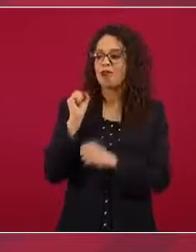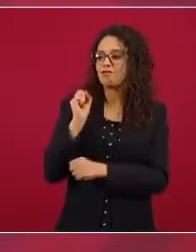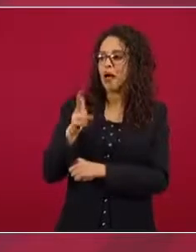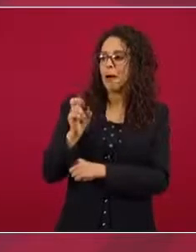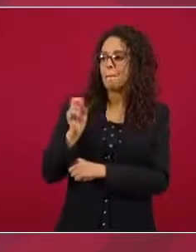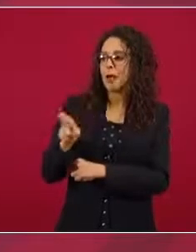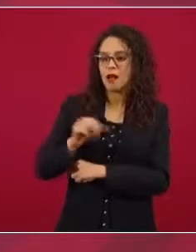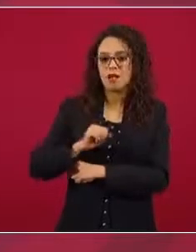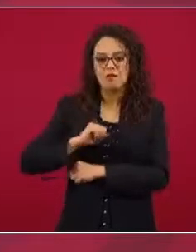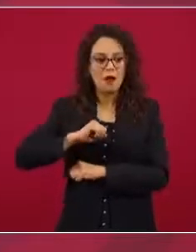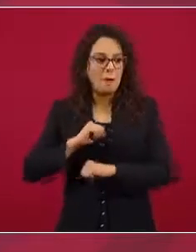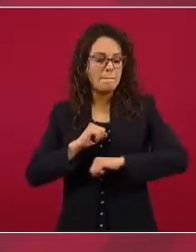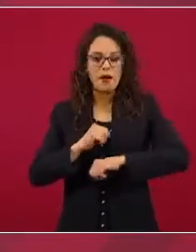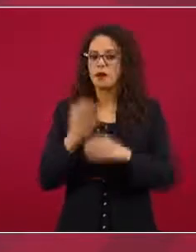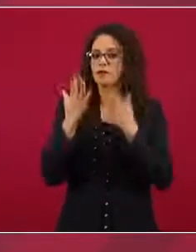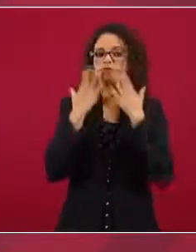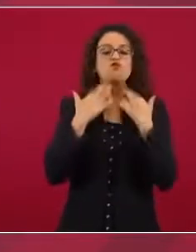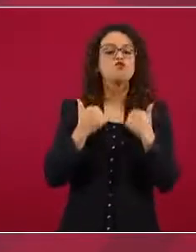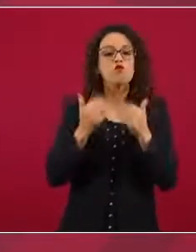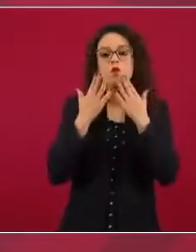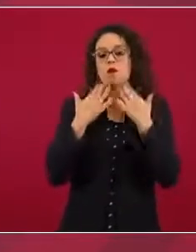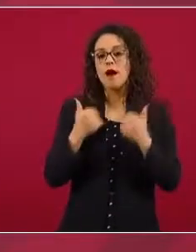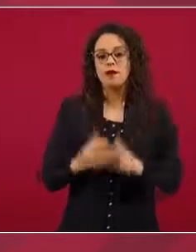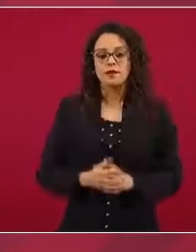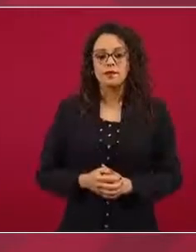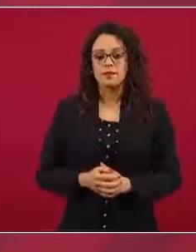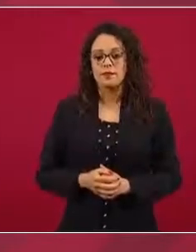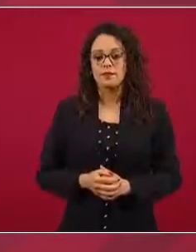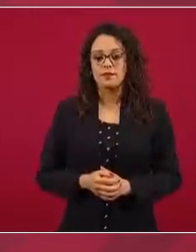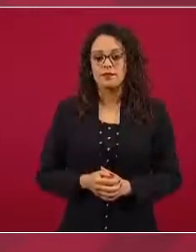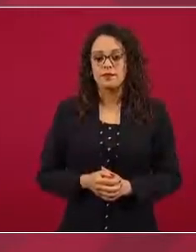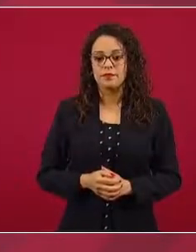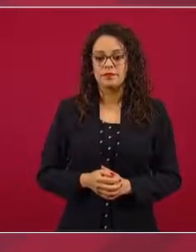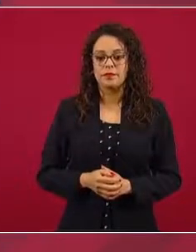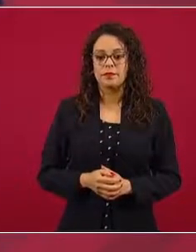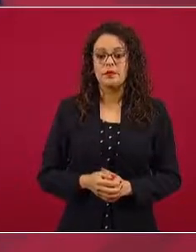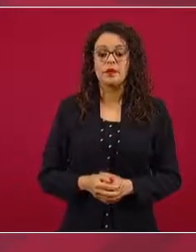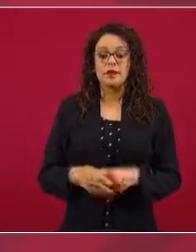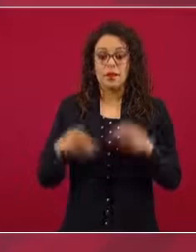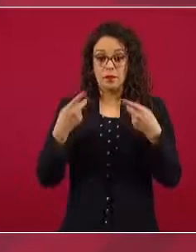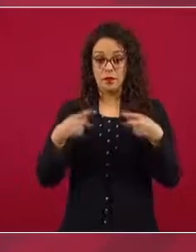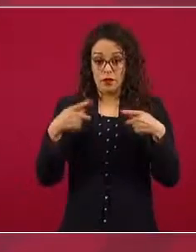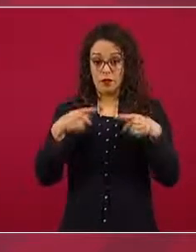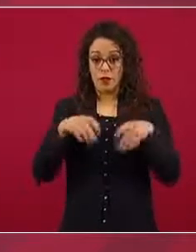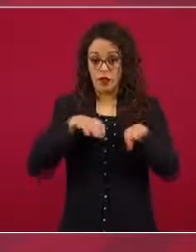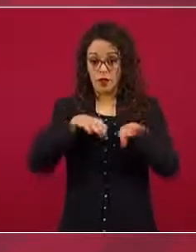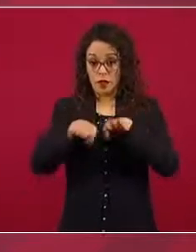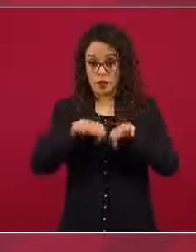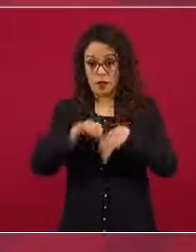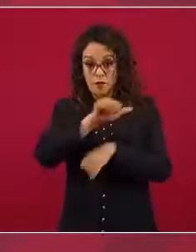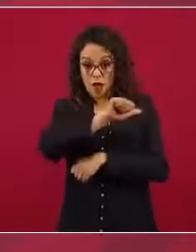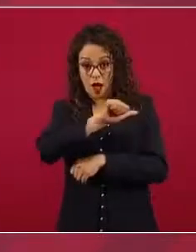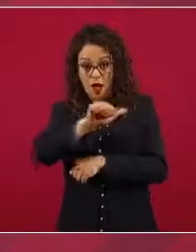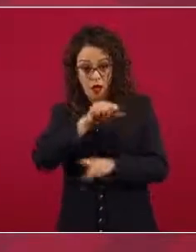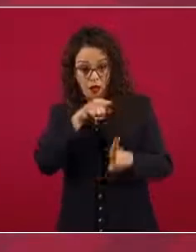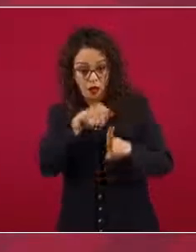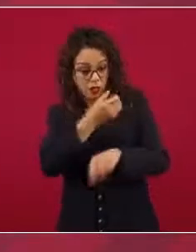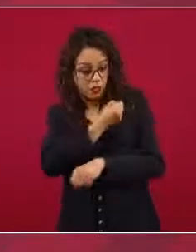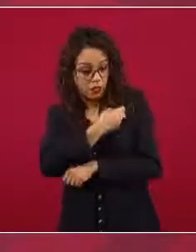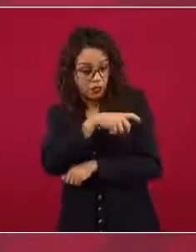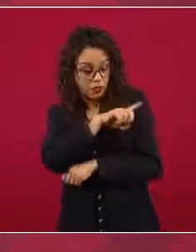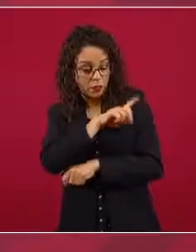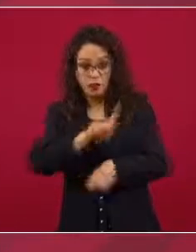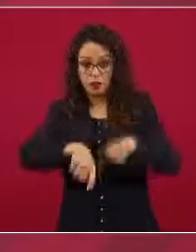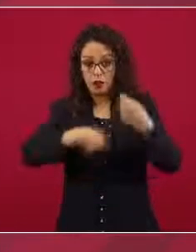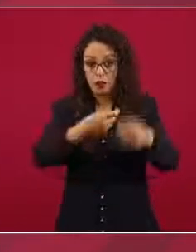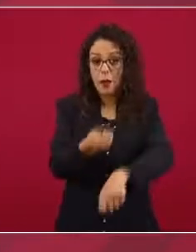que a los trabajadores de salud que se vacunen sean los que están